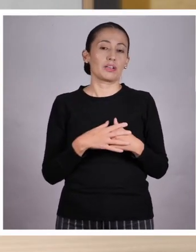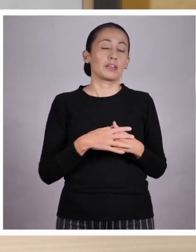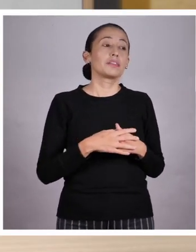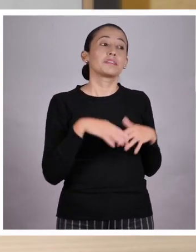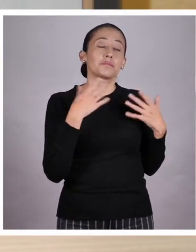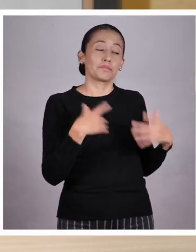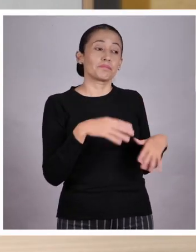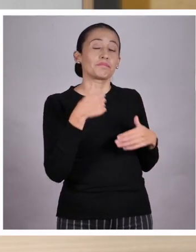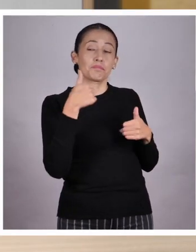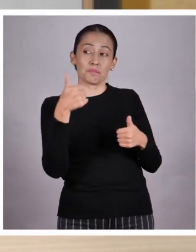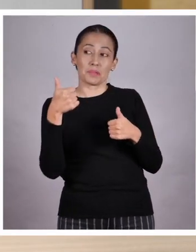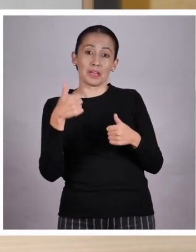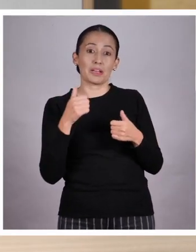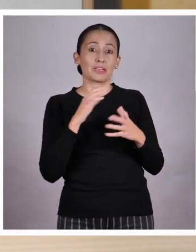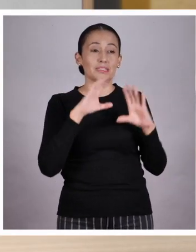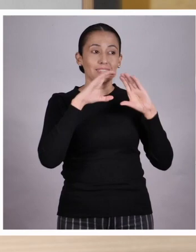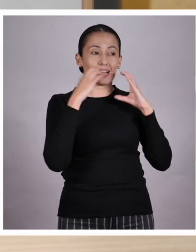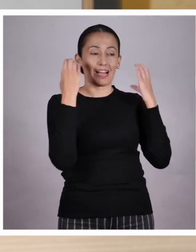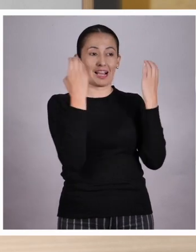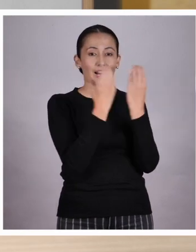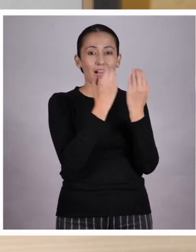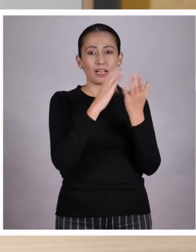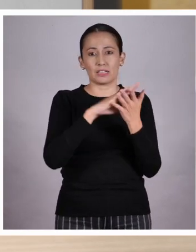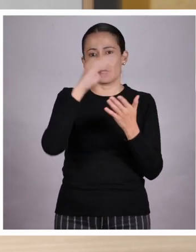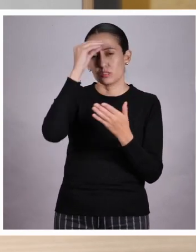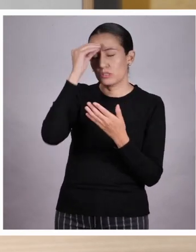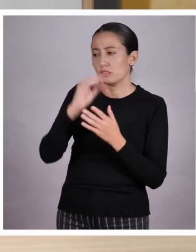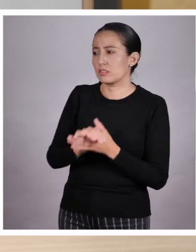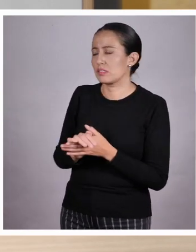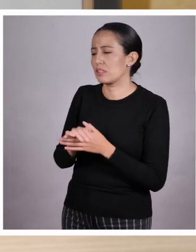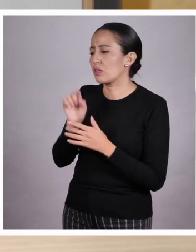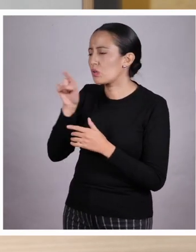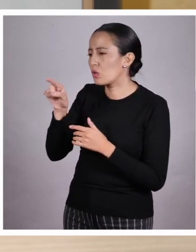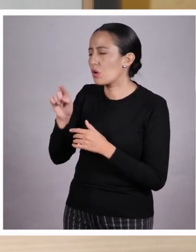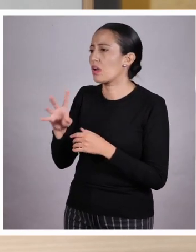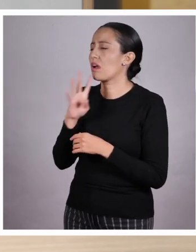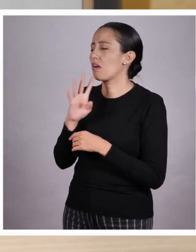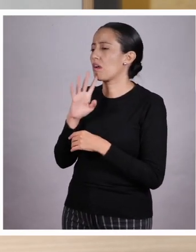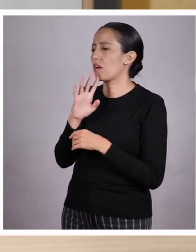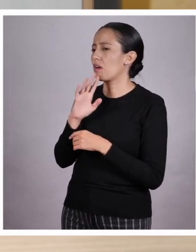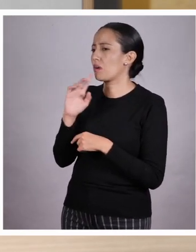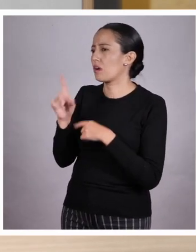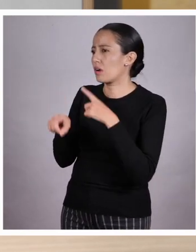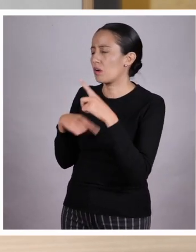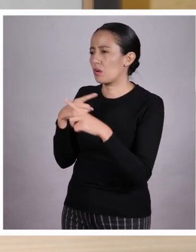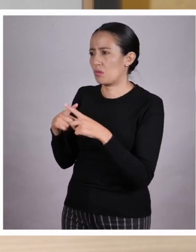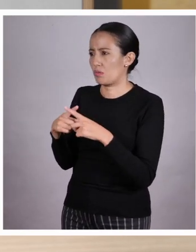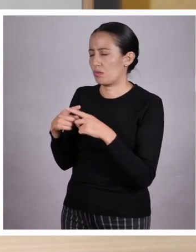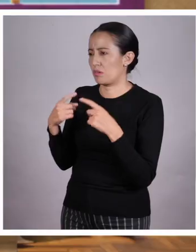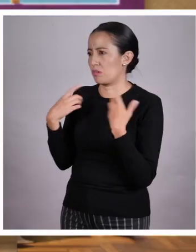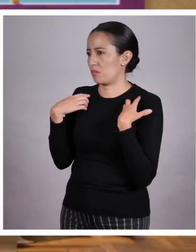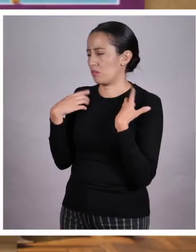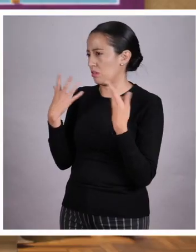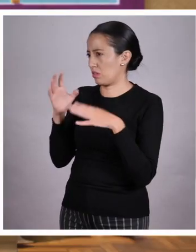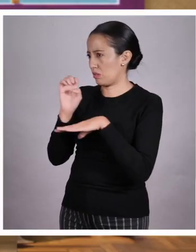Y eso que recién empiezo mis clases, ¿eh? ¿Y ahora? ¿Qué hablas de ese idioma? ¿Vas a dejar de ser